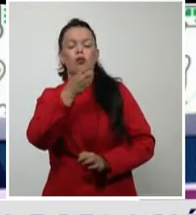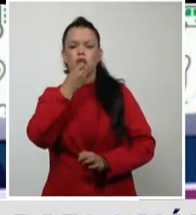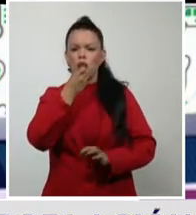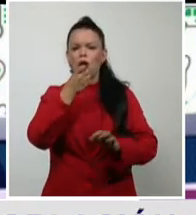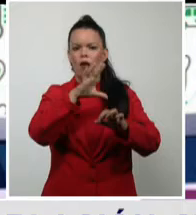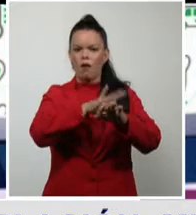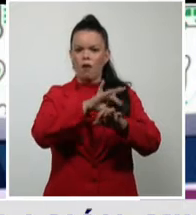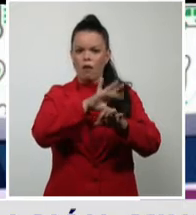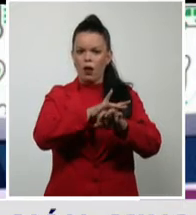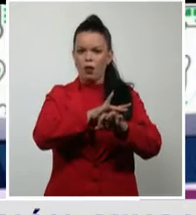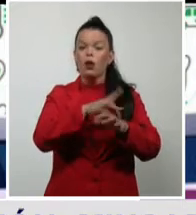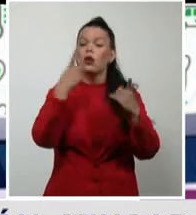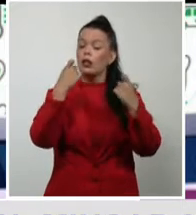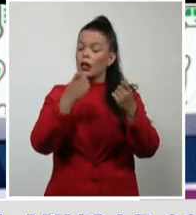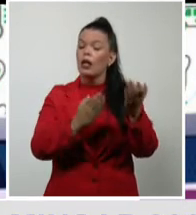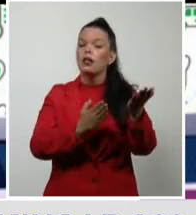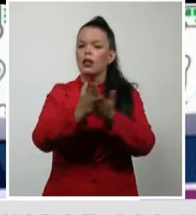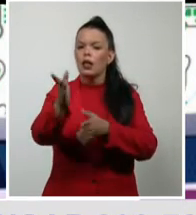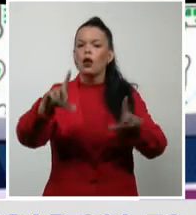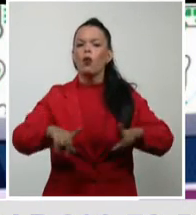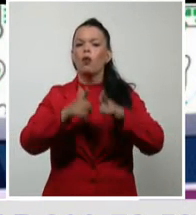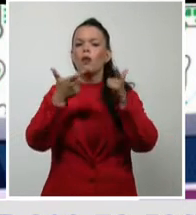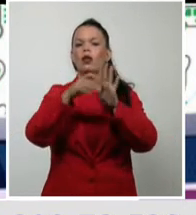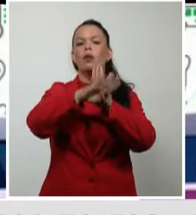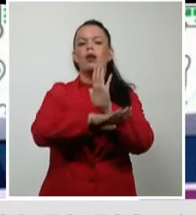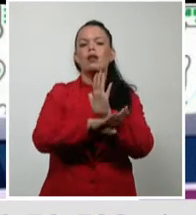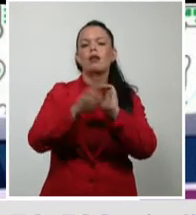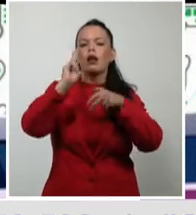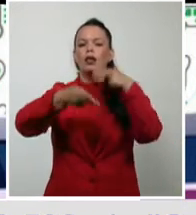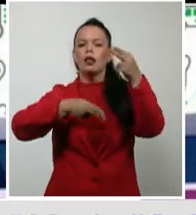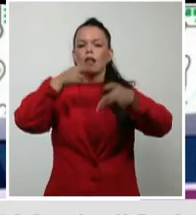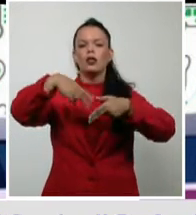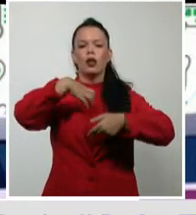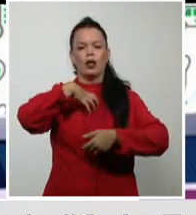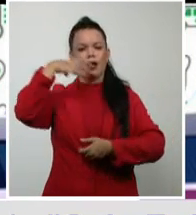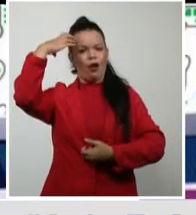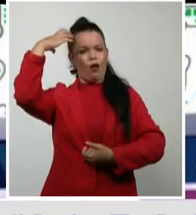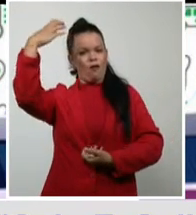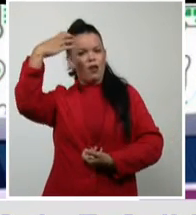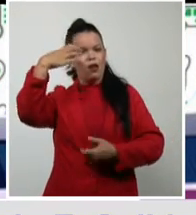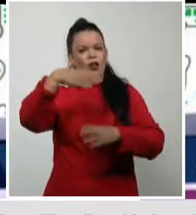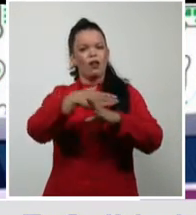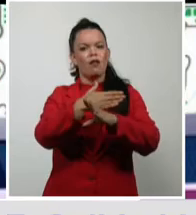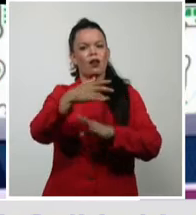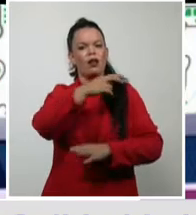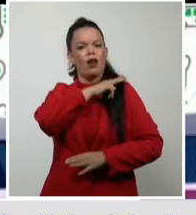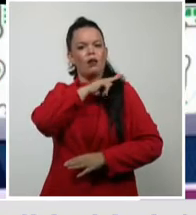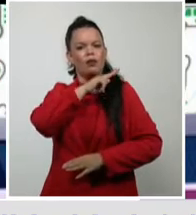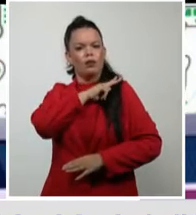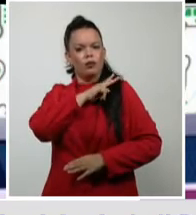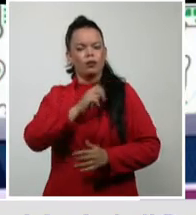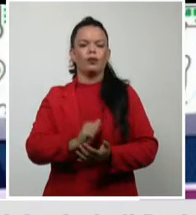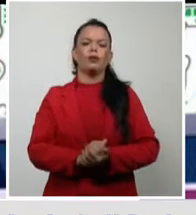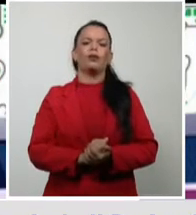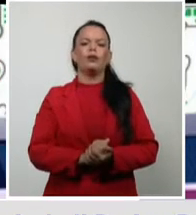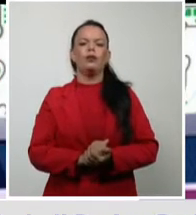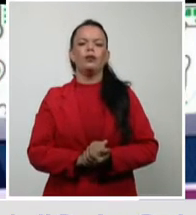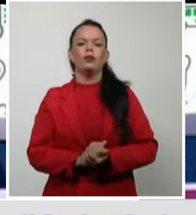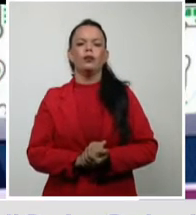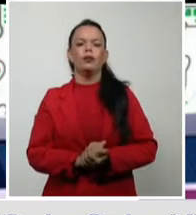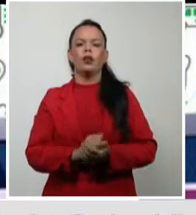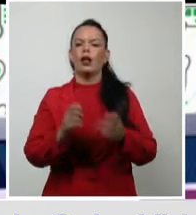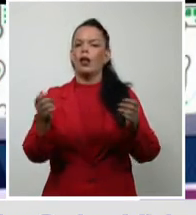con todas las indicaciones que siempre nos hacen y nos trasladan las autoridades sanitarias en el parte habitual. Haciendo un resumen